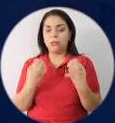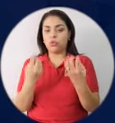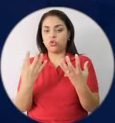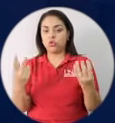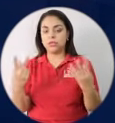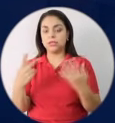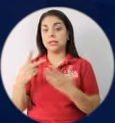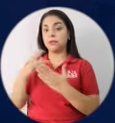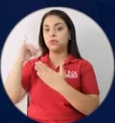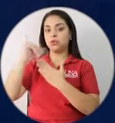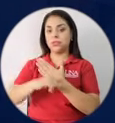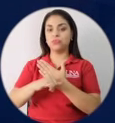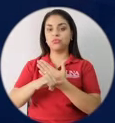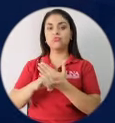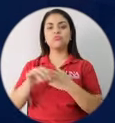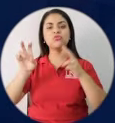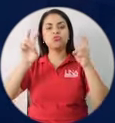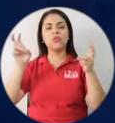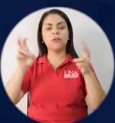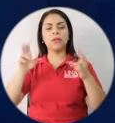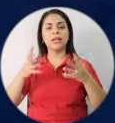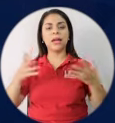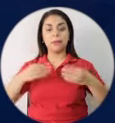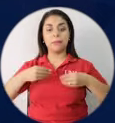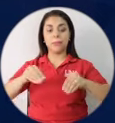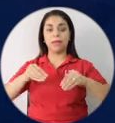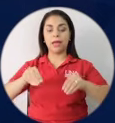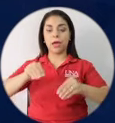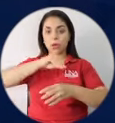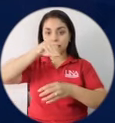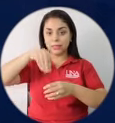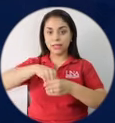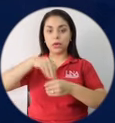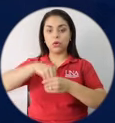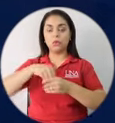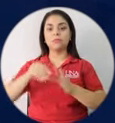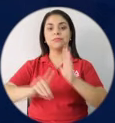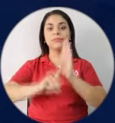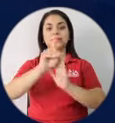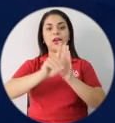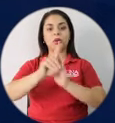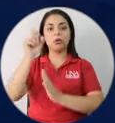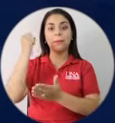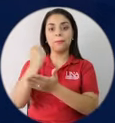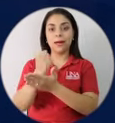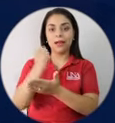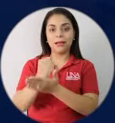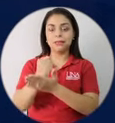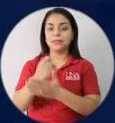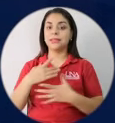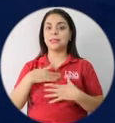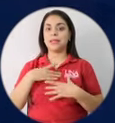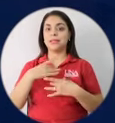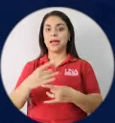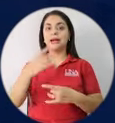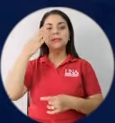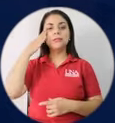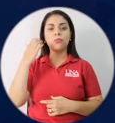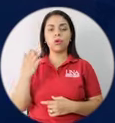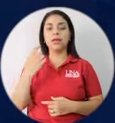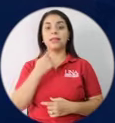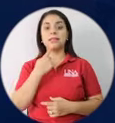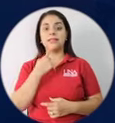desarrollo del proyecto, que tiene que ver con el tema del mercado interno y el desarrollo de las marcas, porque interesante, ¿verdad?, como nos decía don Rafael